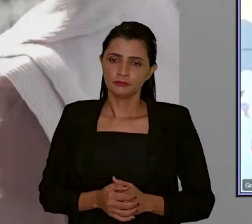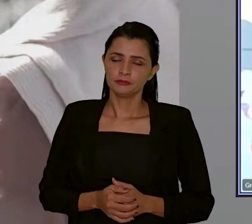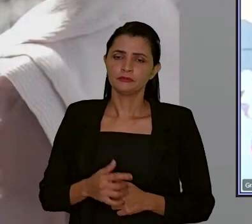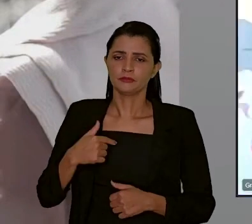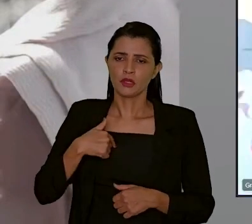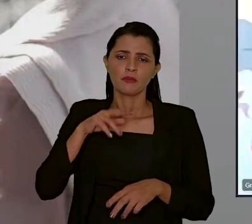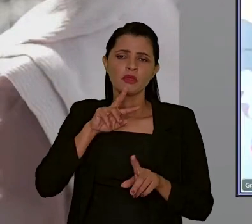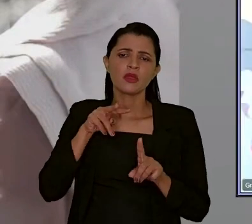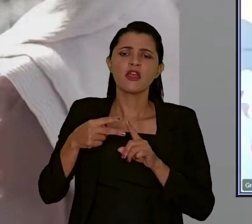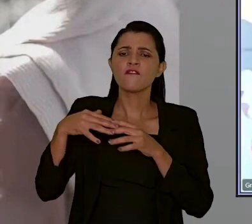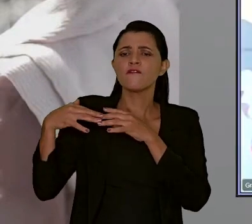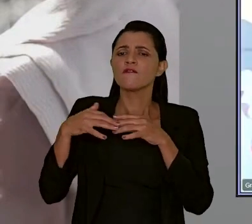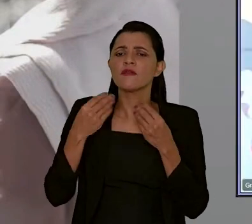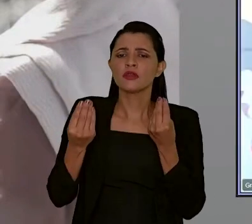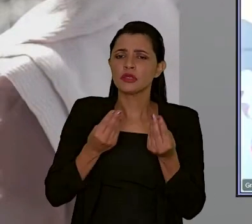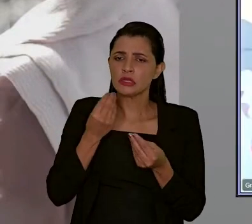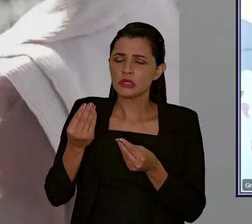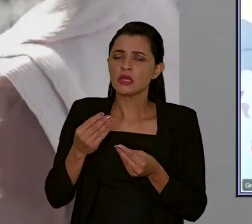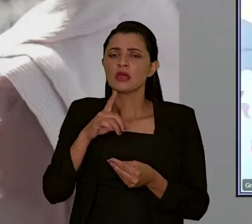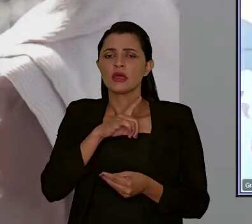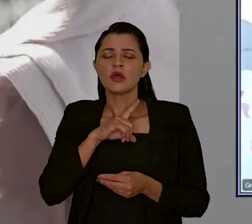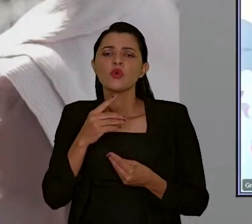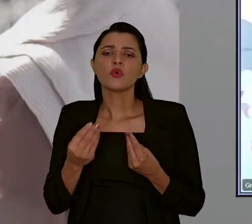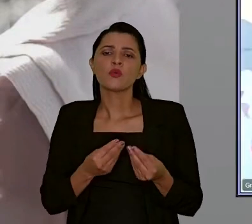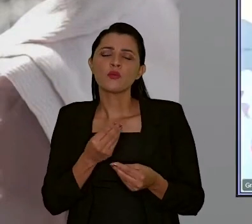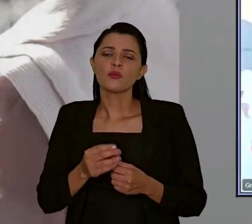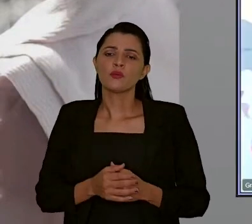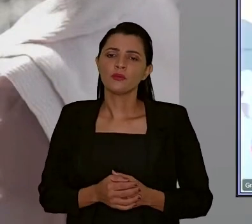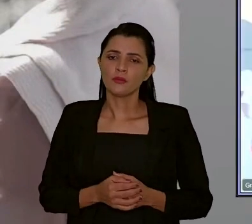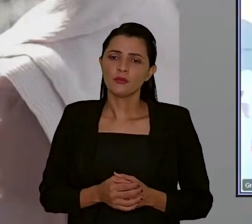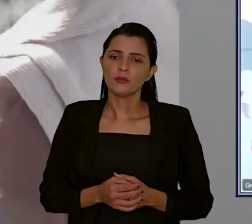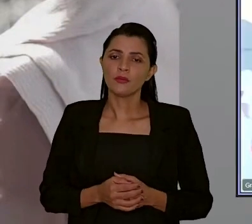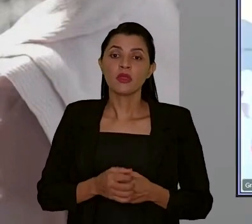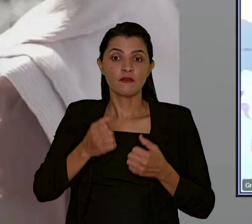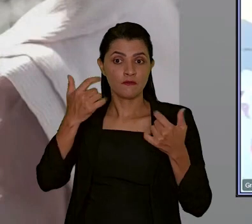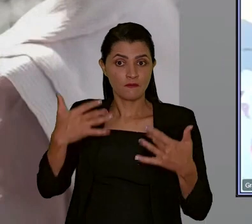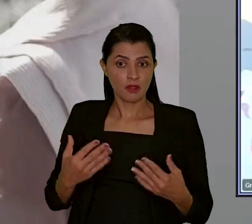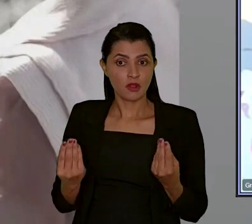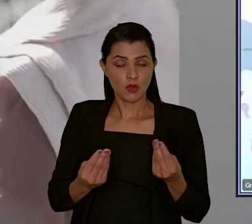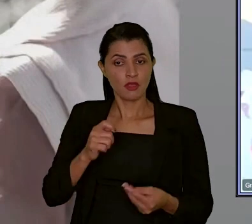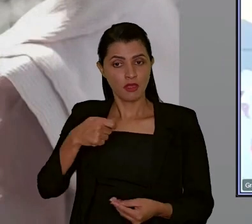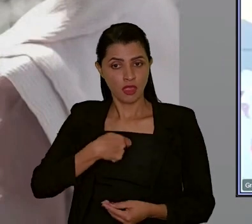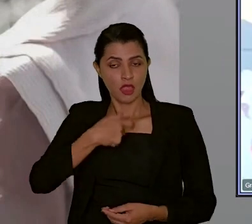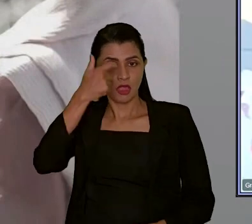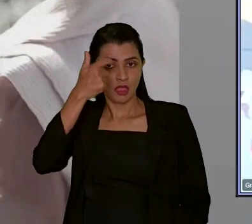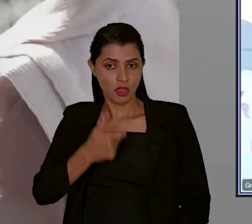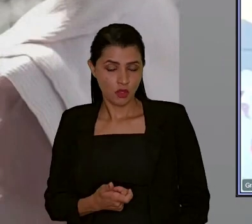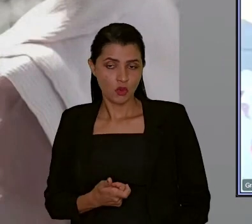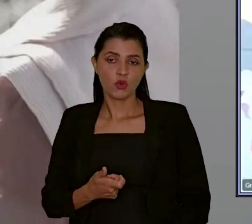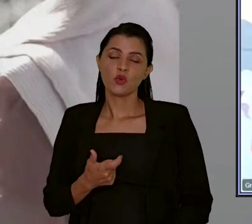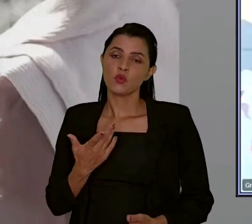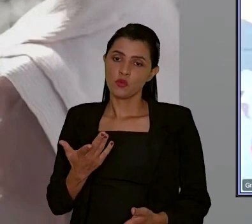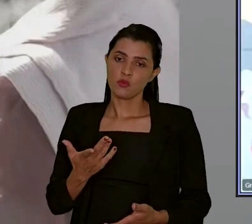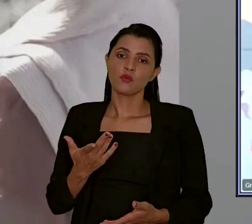descripción. En primer lugar, quiero decir que soy